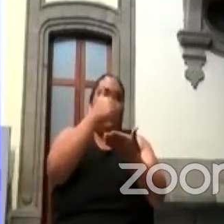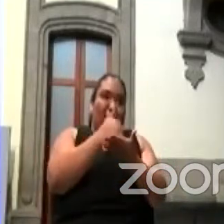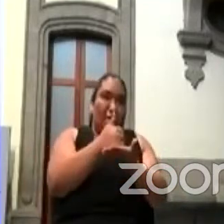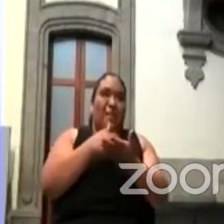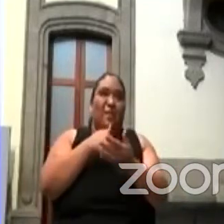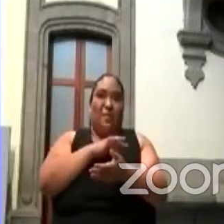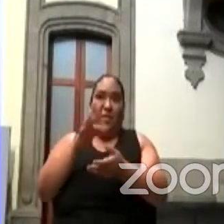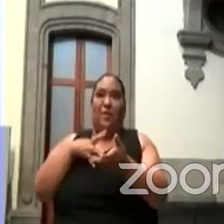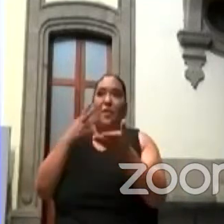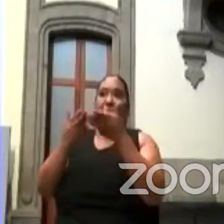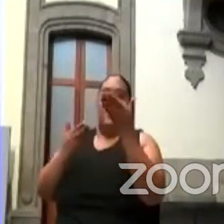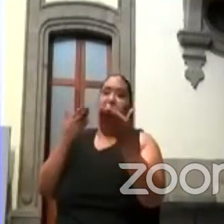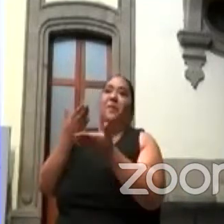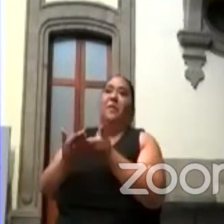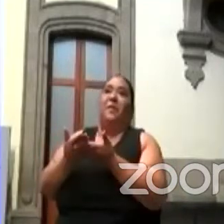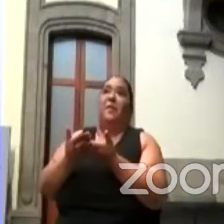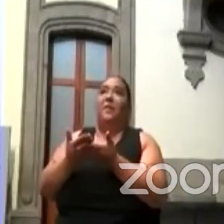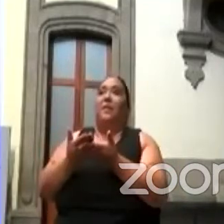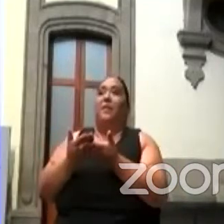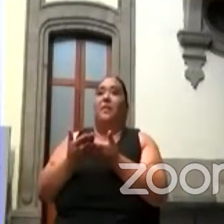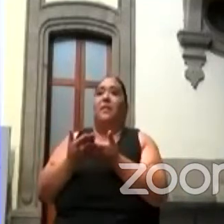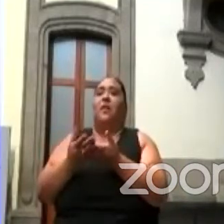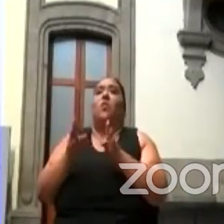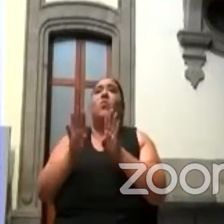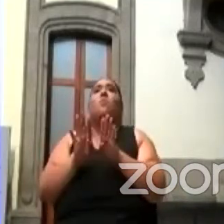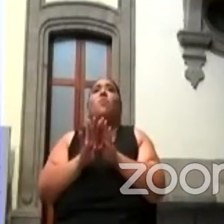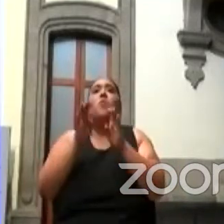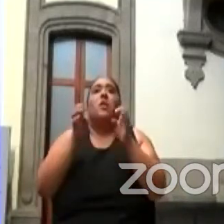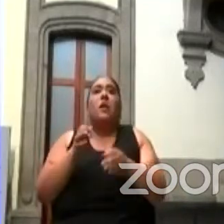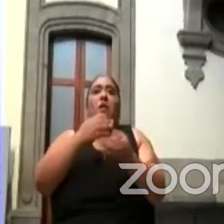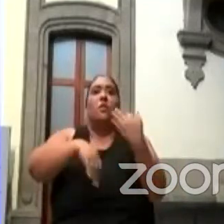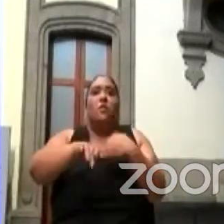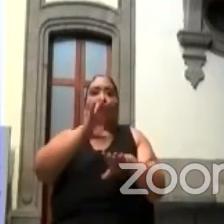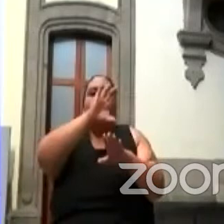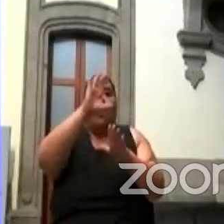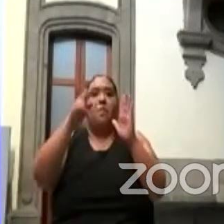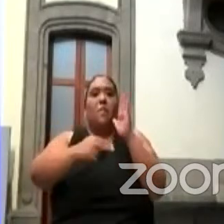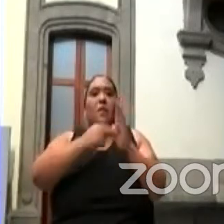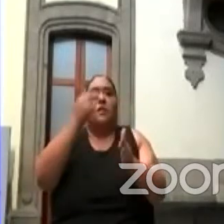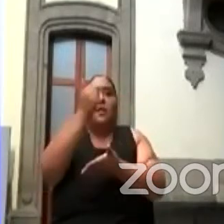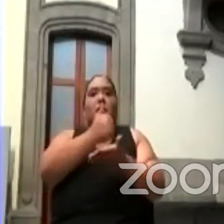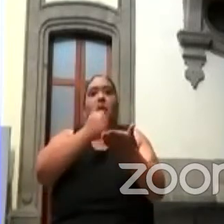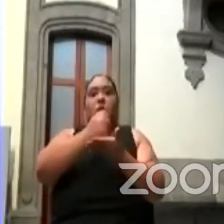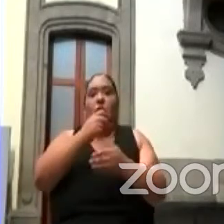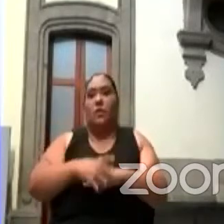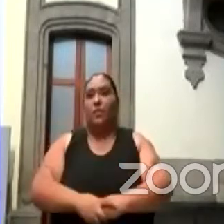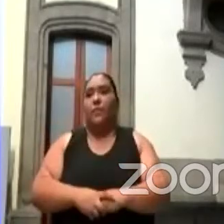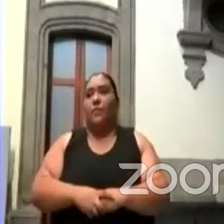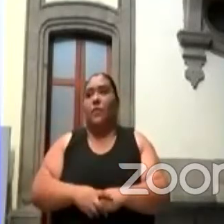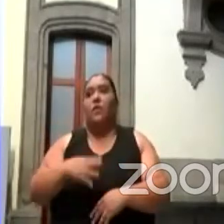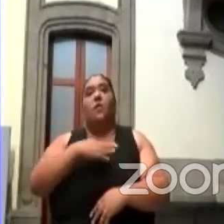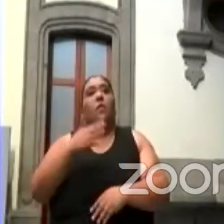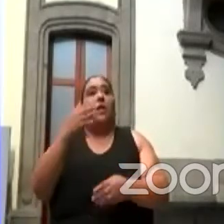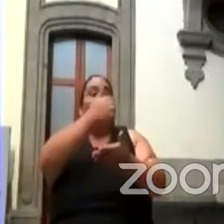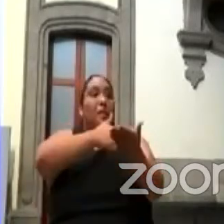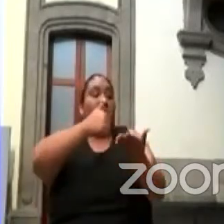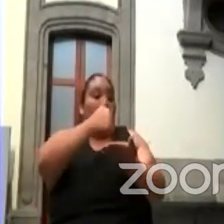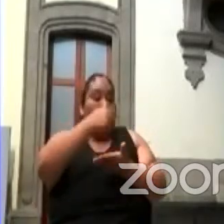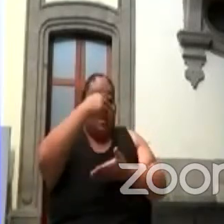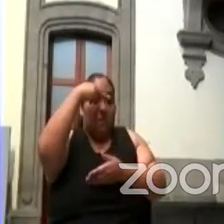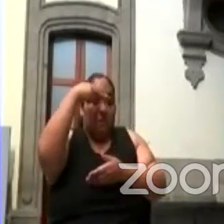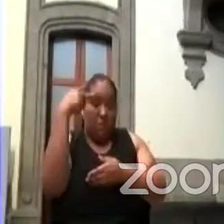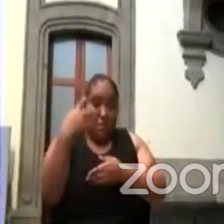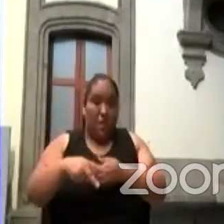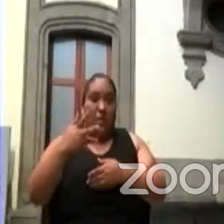cuente su planteamiento de cómo está implementando la convención en la ciudad. Bueno, en la Ciudad de México